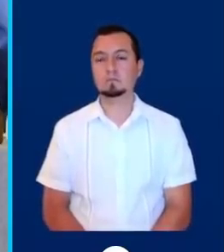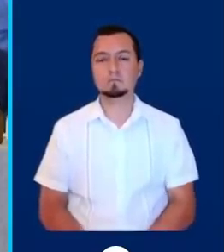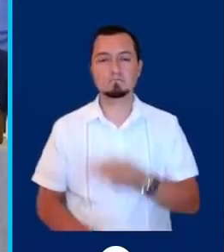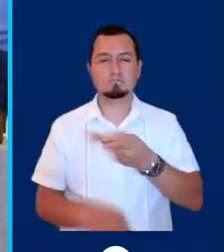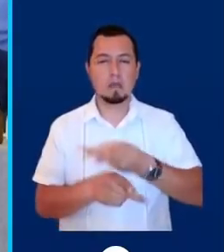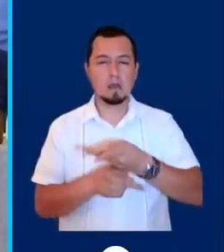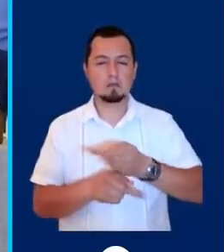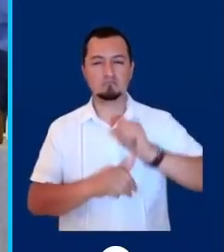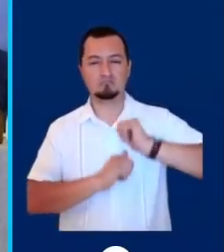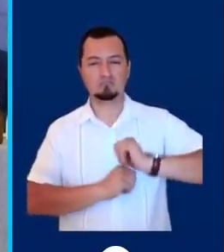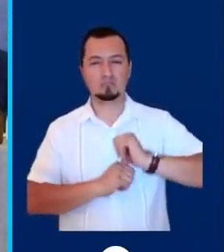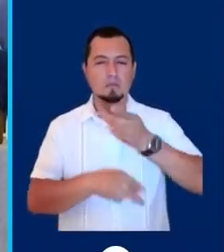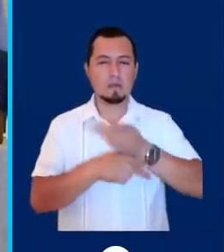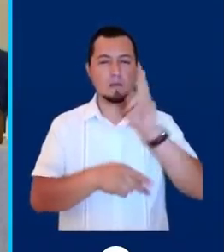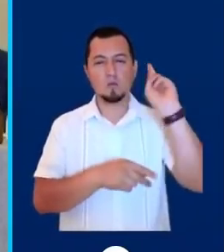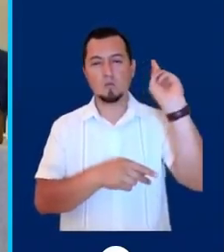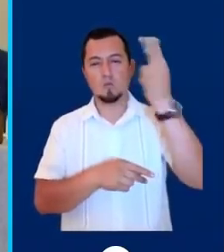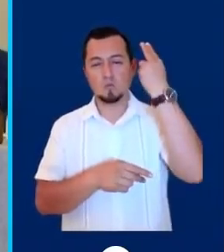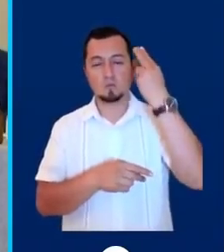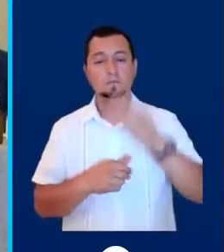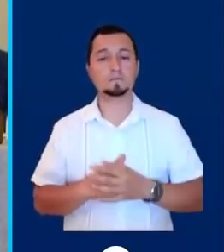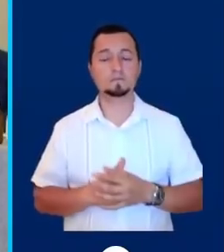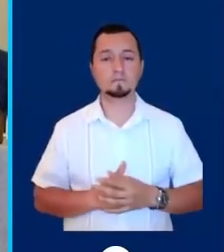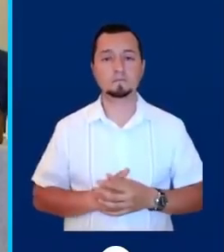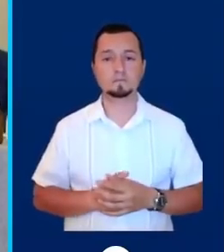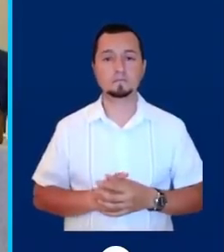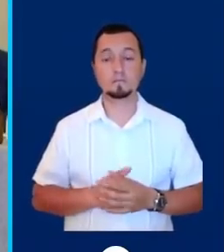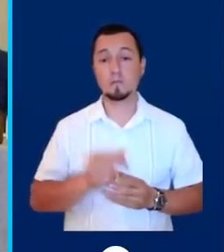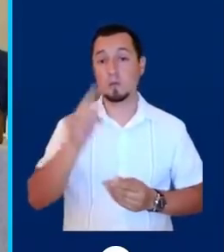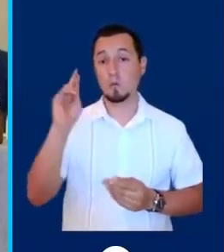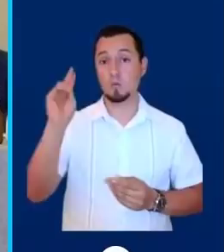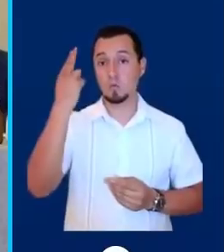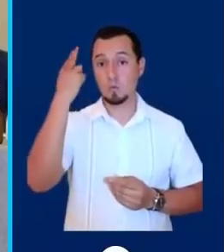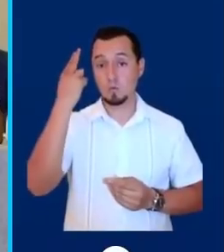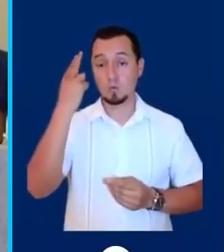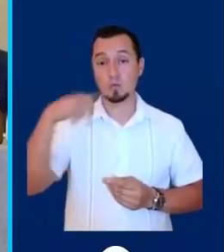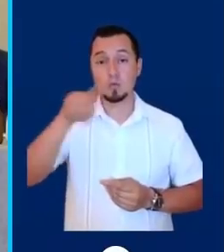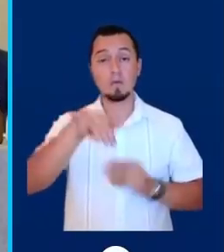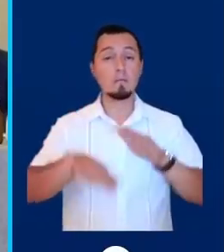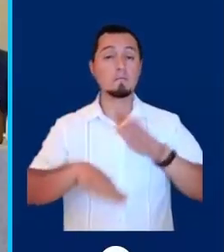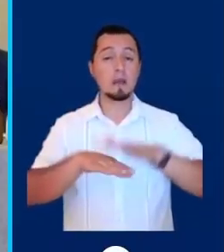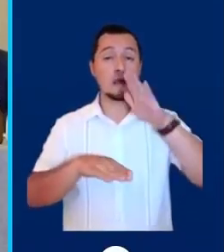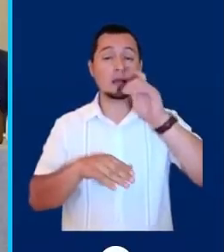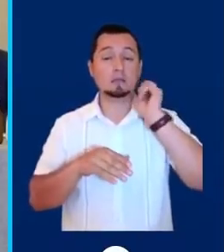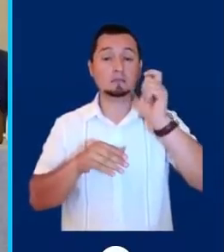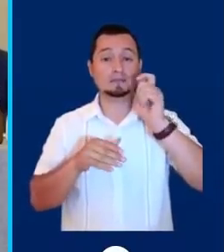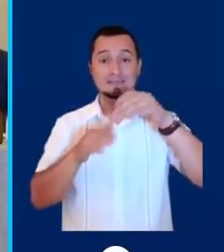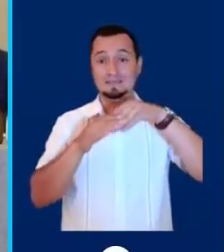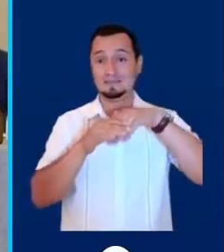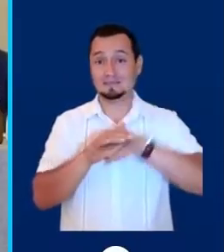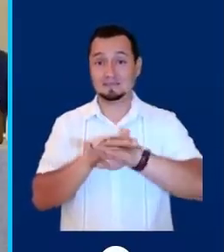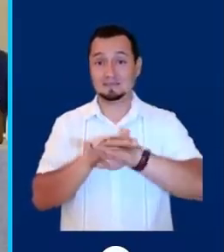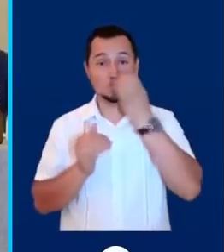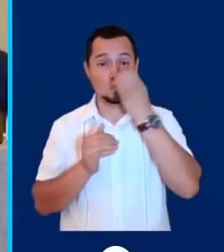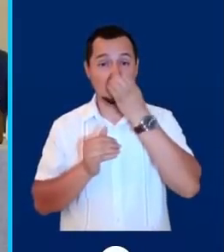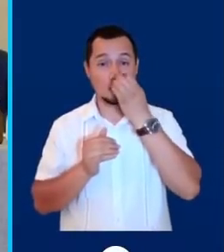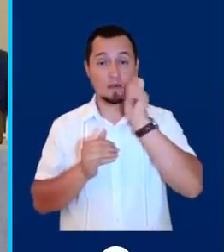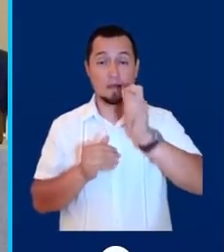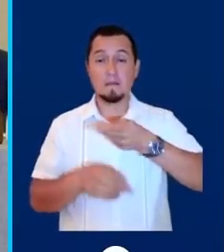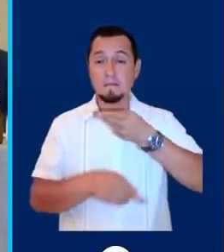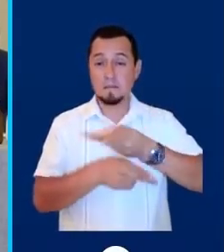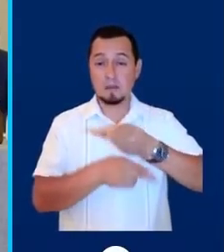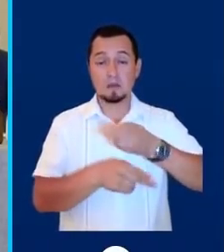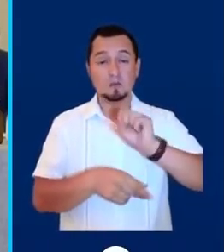Con mucho gusto. En el caso de las universidades, más que la ruta de regreso a clases en educación